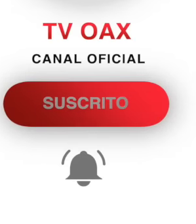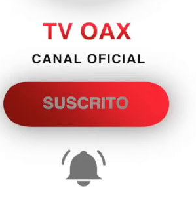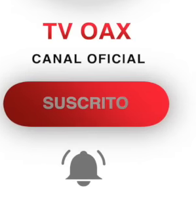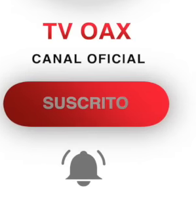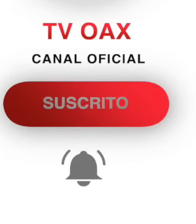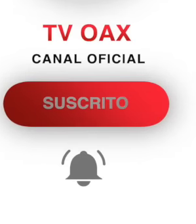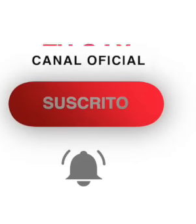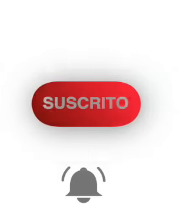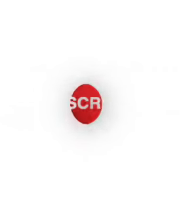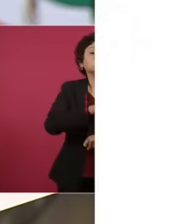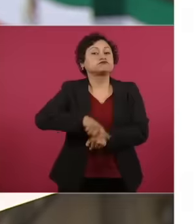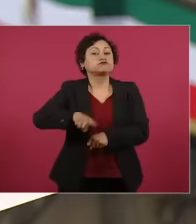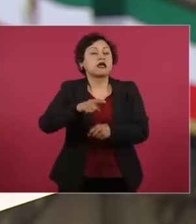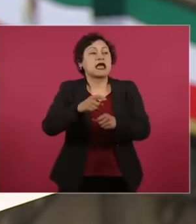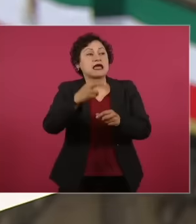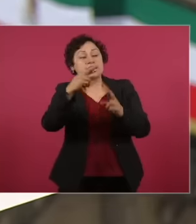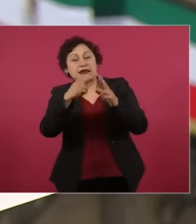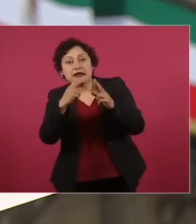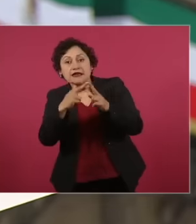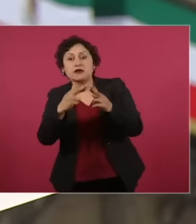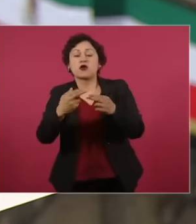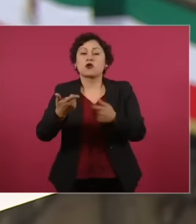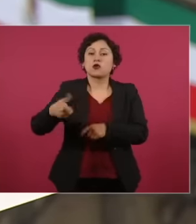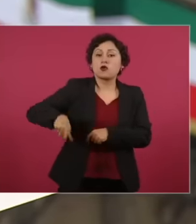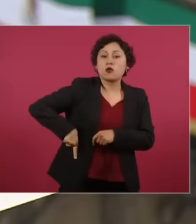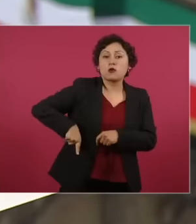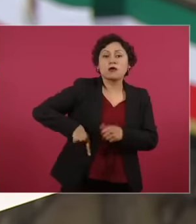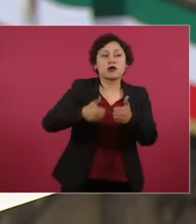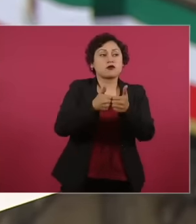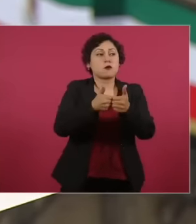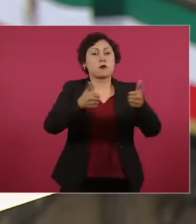1910 y 1917